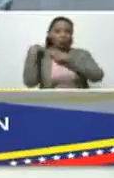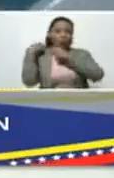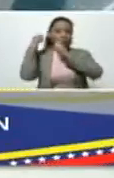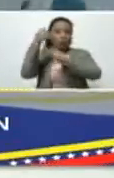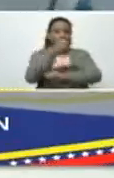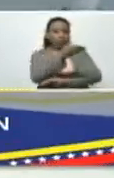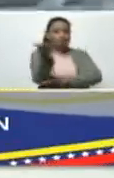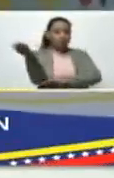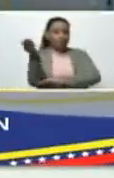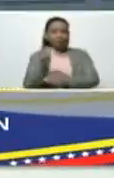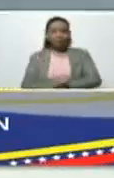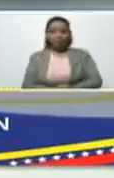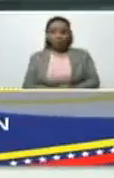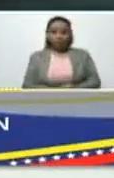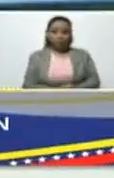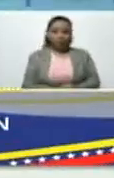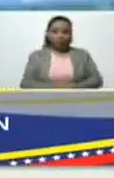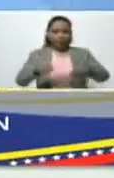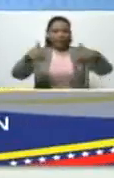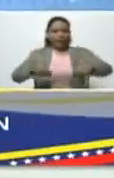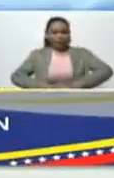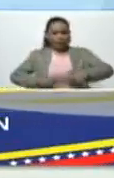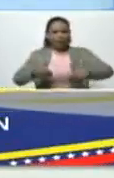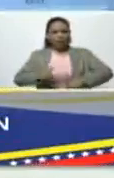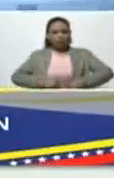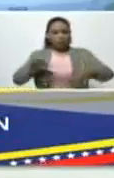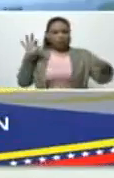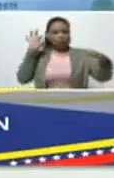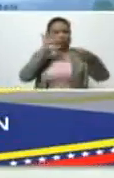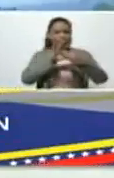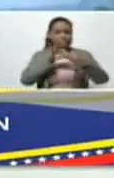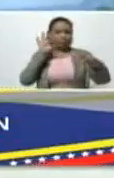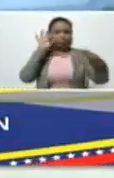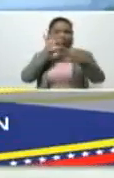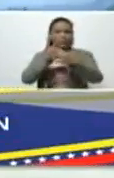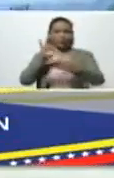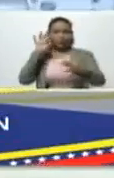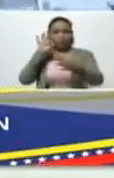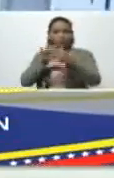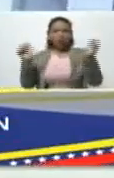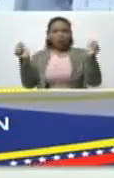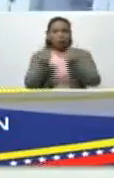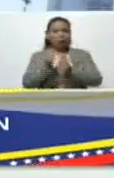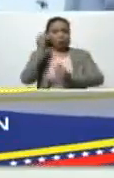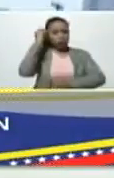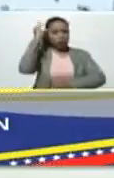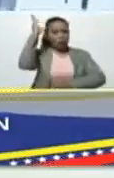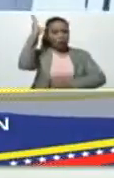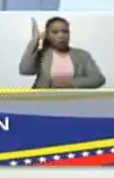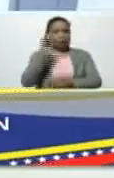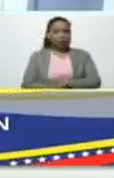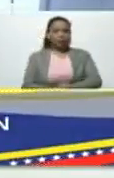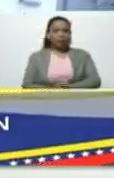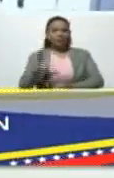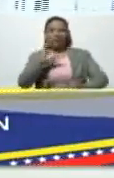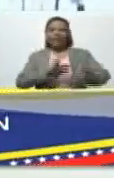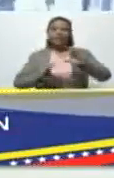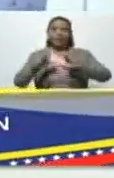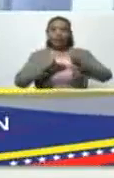Héctor Rodríguez, el esfuerzo de articulación con el potencial